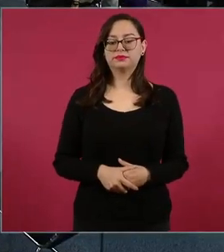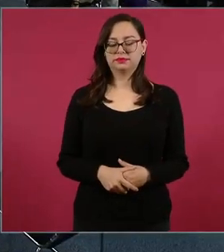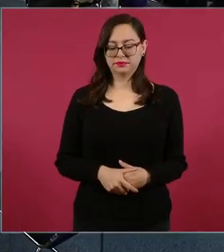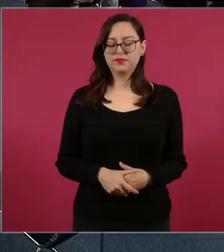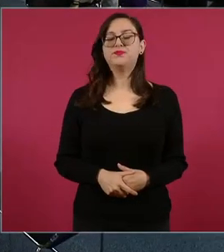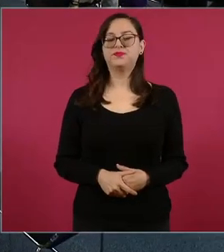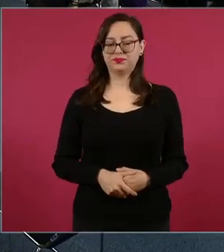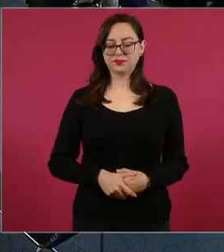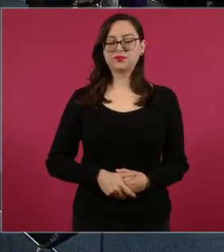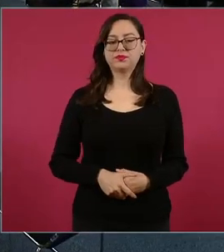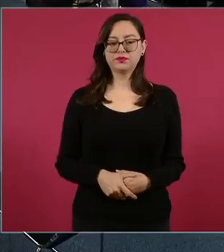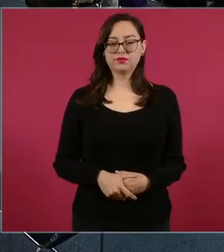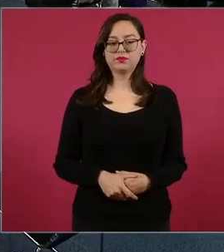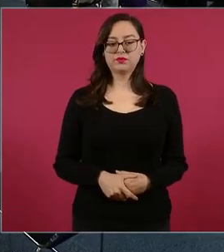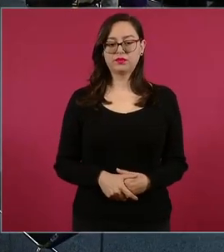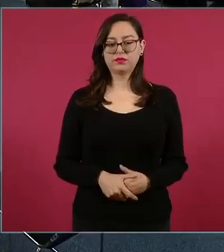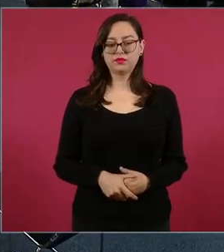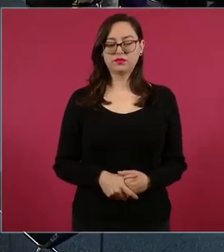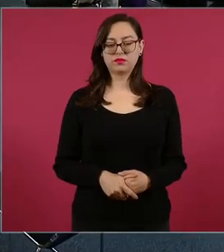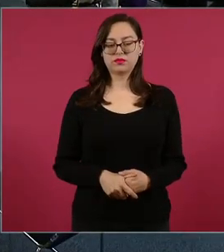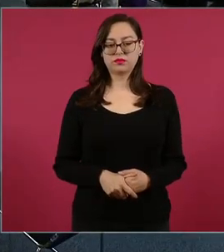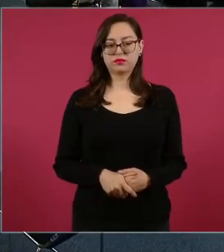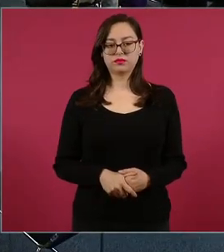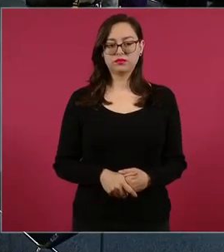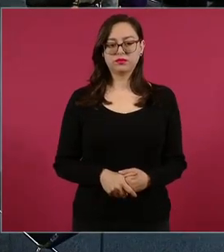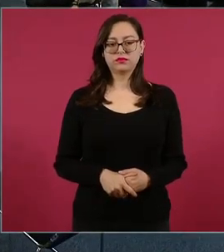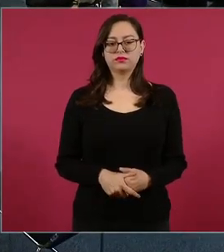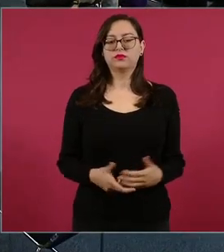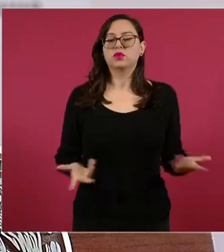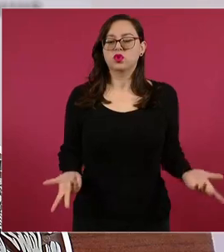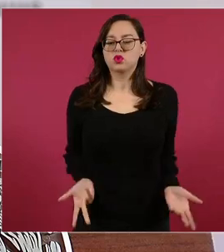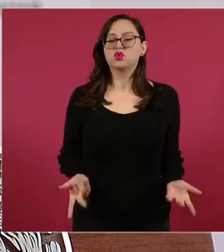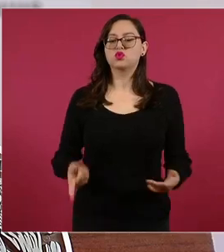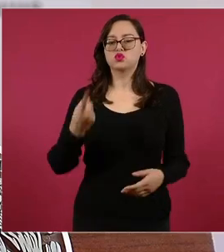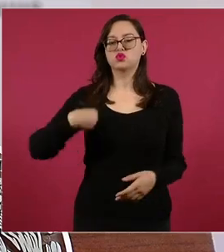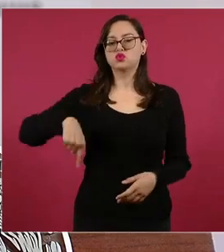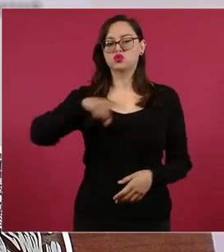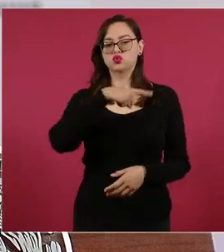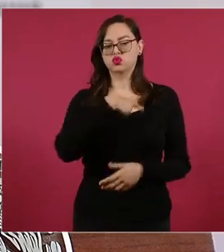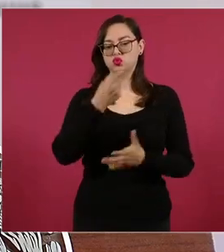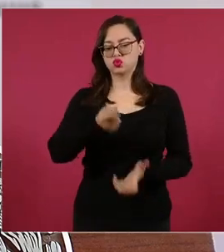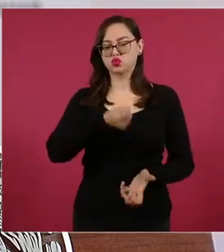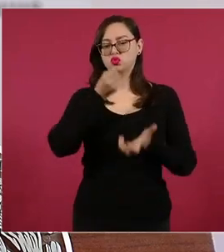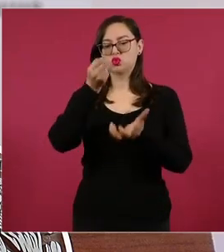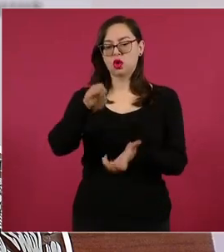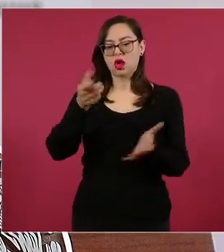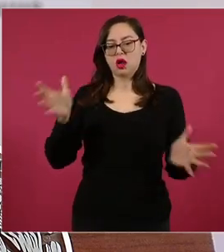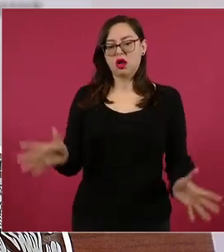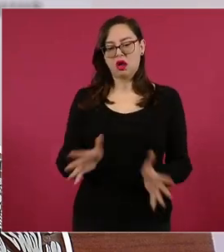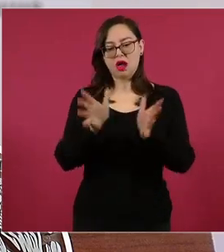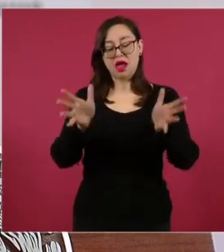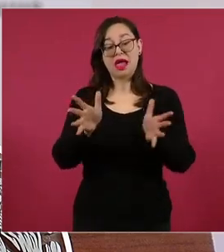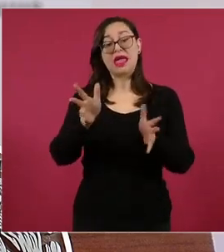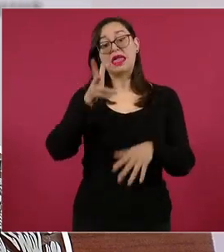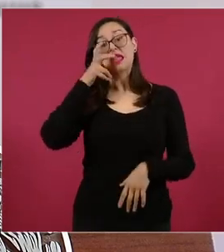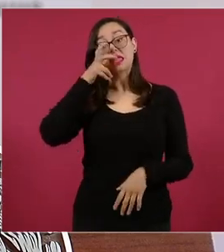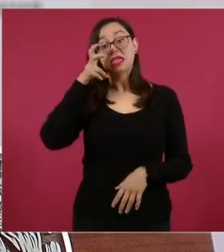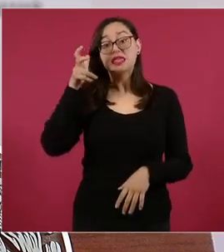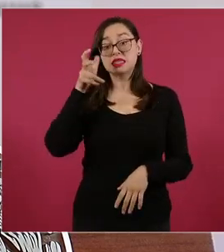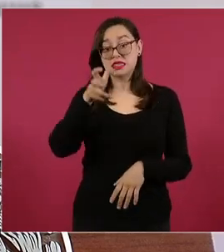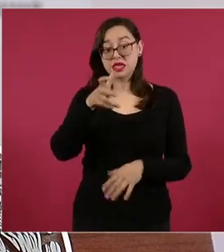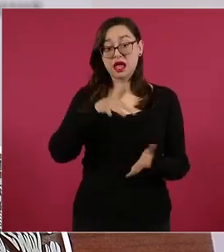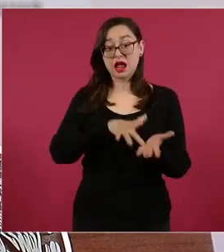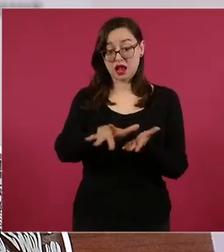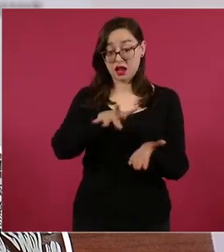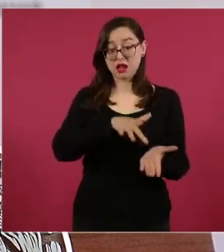Sí, la inversión que nosotros tenemos en el estado de Hidalgo solamente